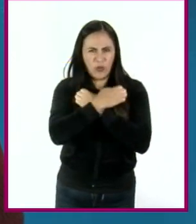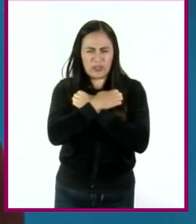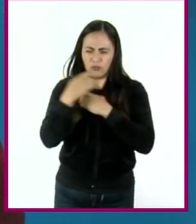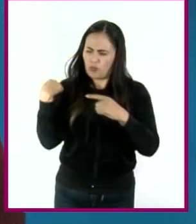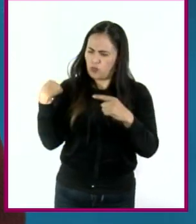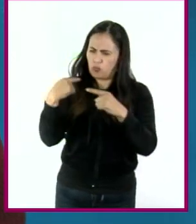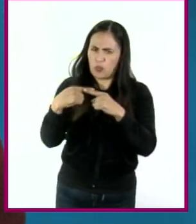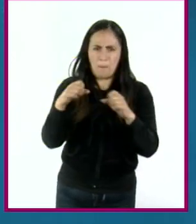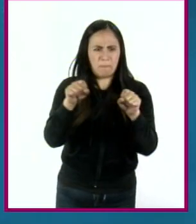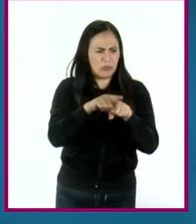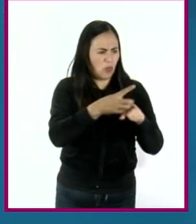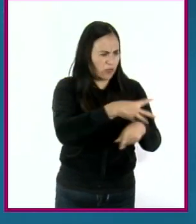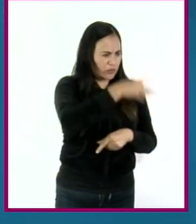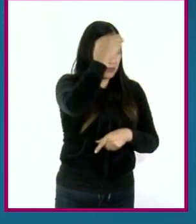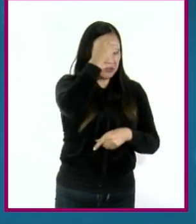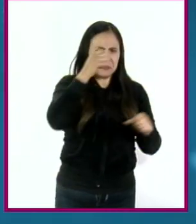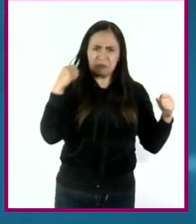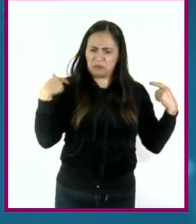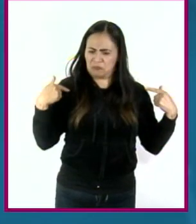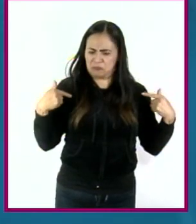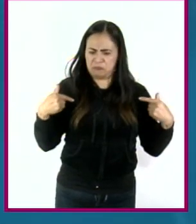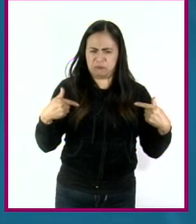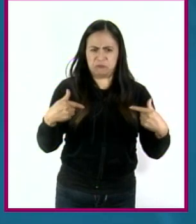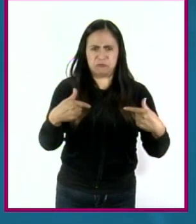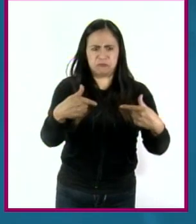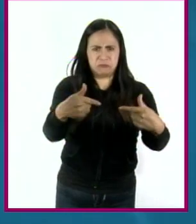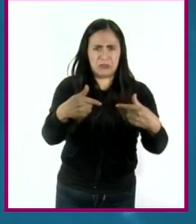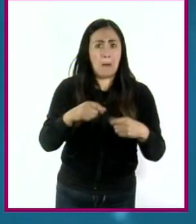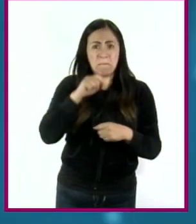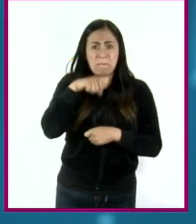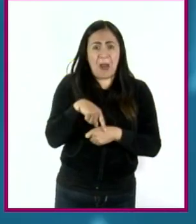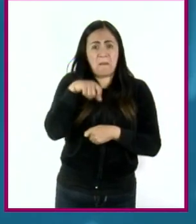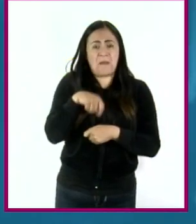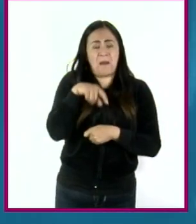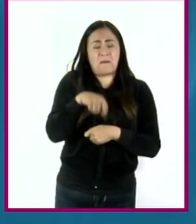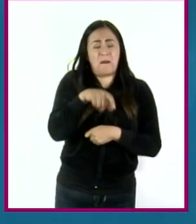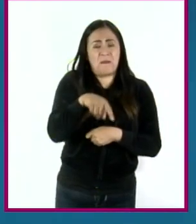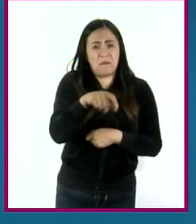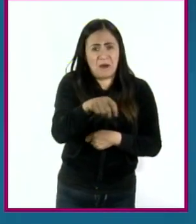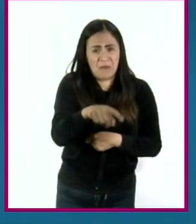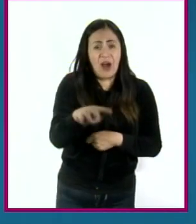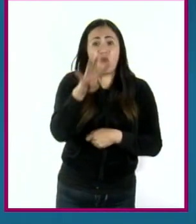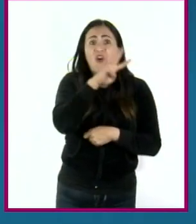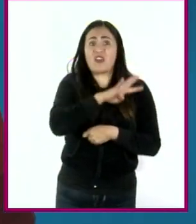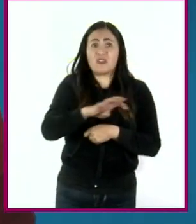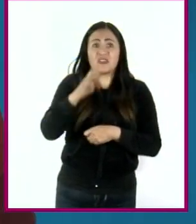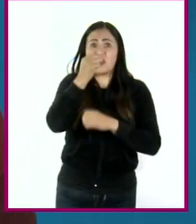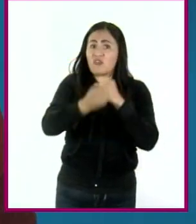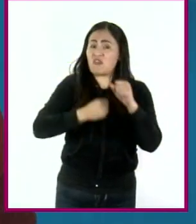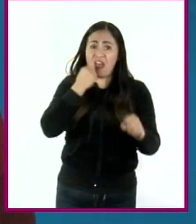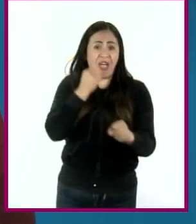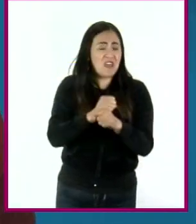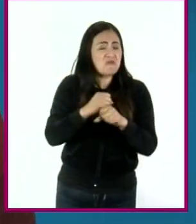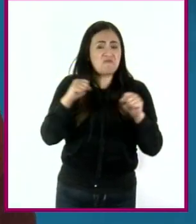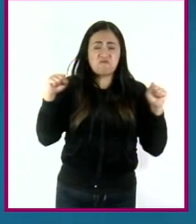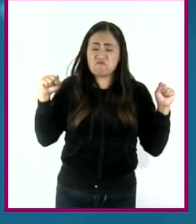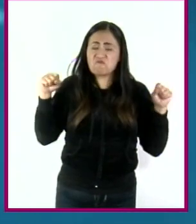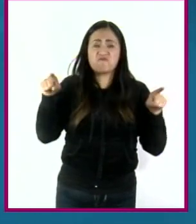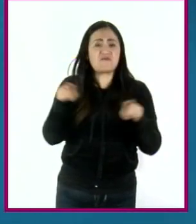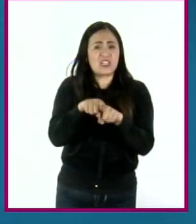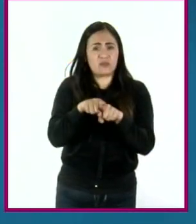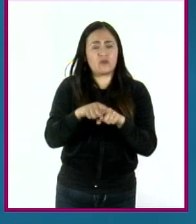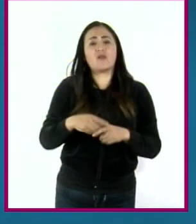la historia del aprendizaje, hemos venido aprendiendo de la misma manera desde hace más de 400 años. El